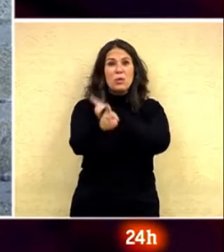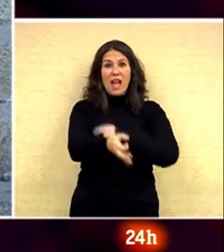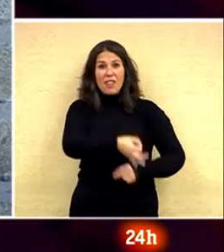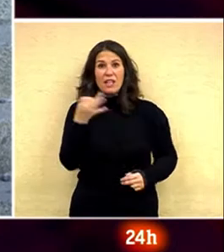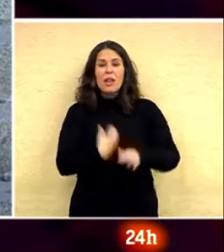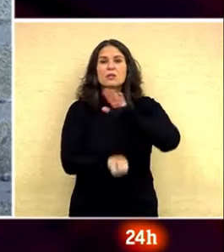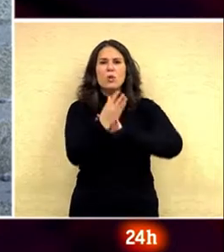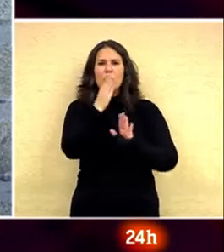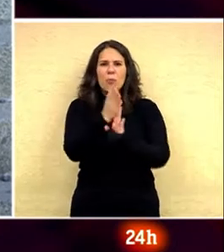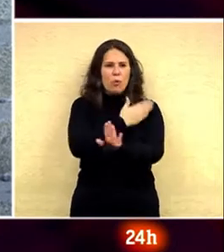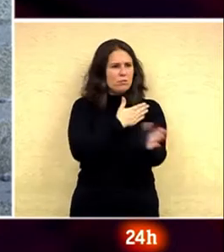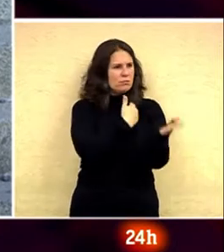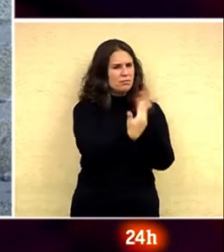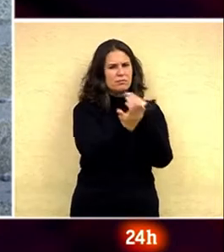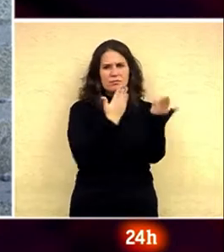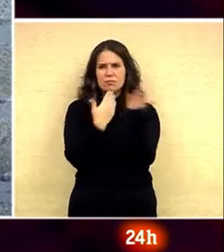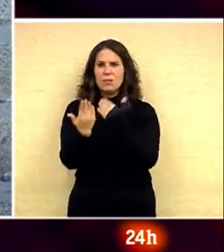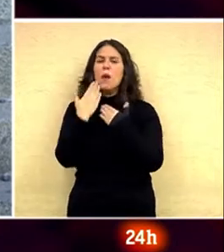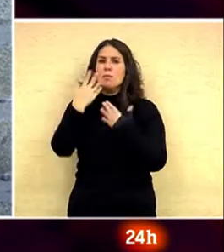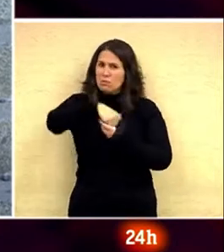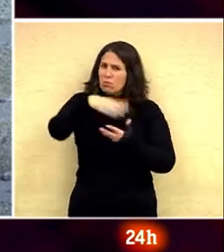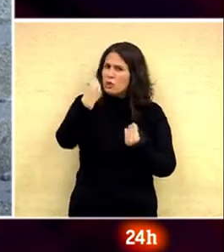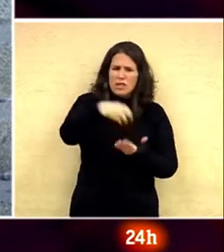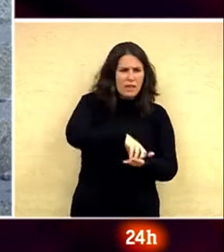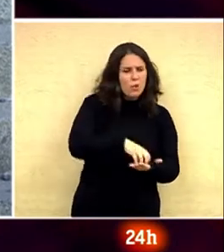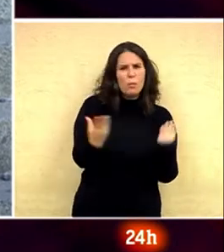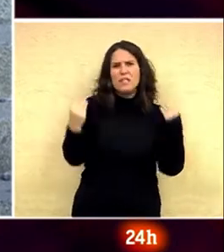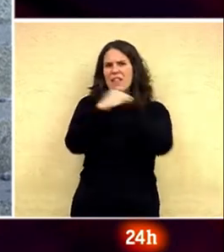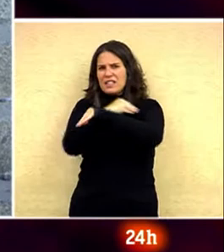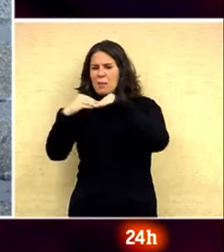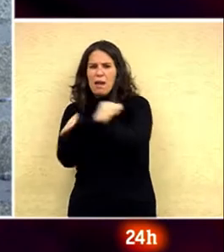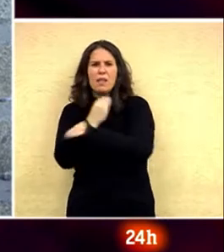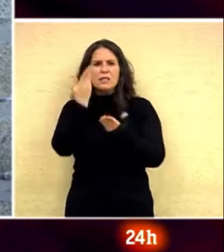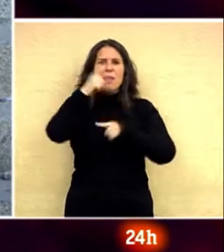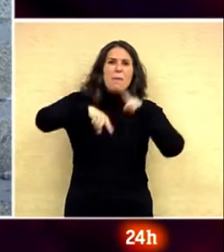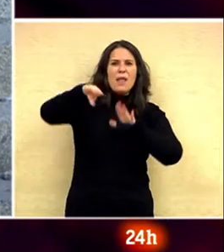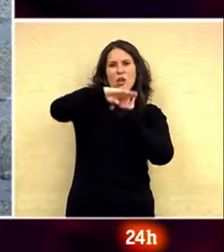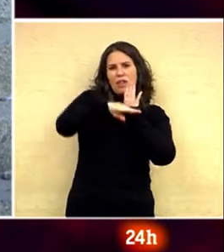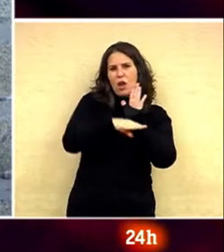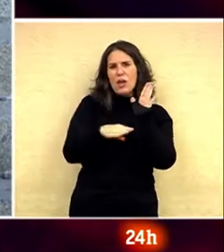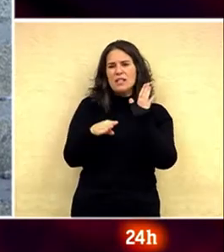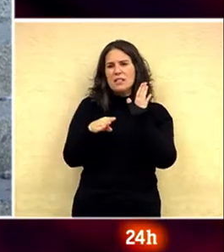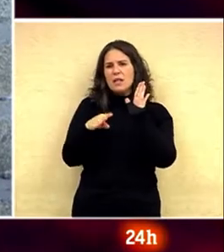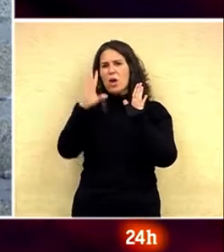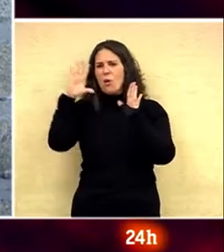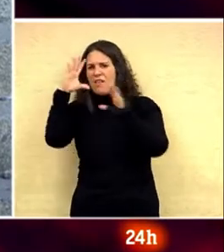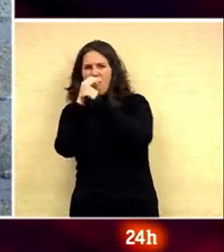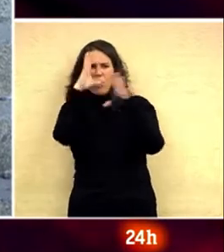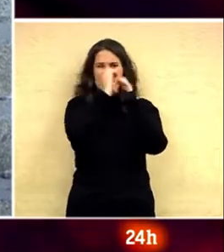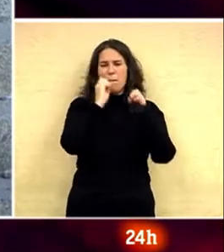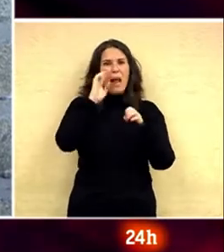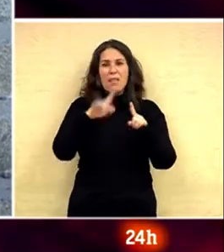respuesta acertada surge de un diálogo lleno de incertidumbres, discrepancias, condicionantes, enfoques divergentes